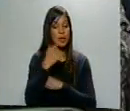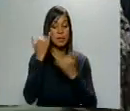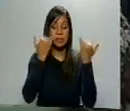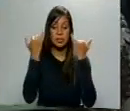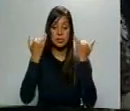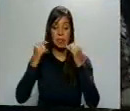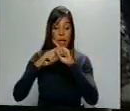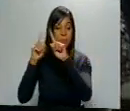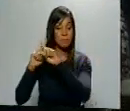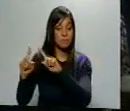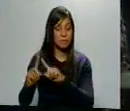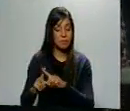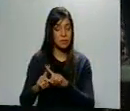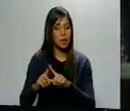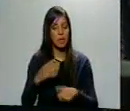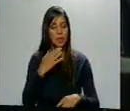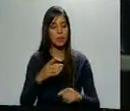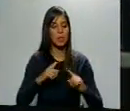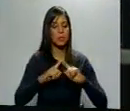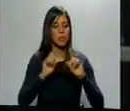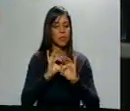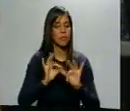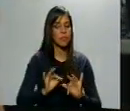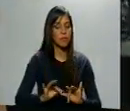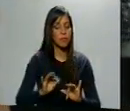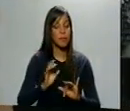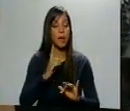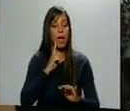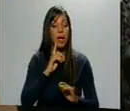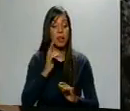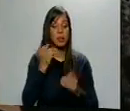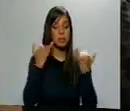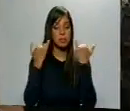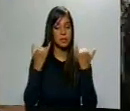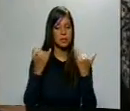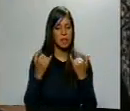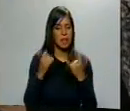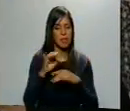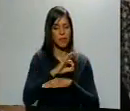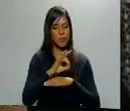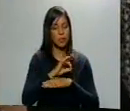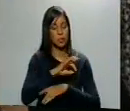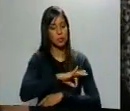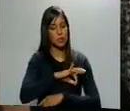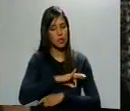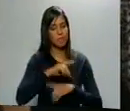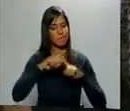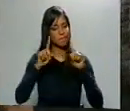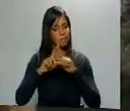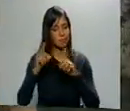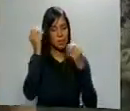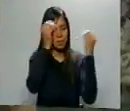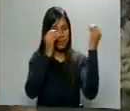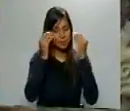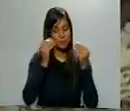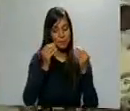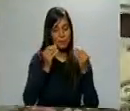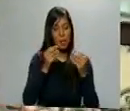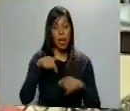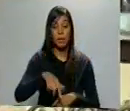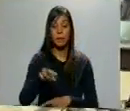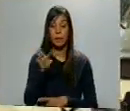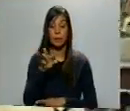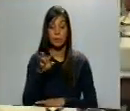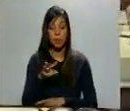y visiones sobre todos los ámbitos del funcionamiento de la sociedad. Considerando que es menester